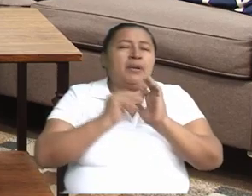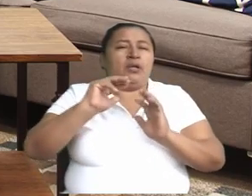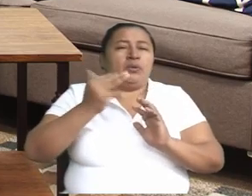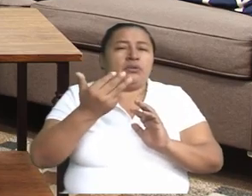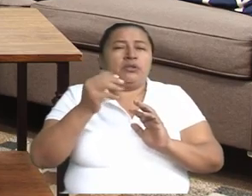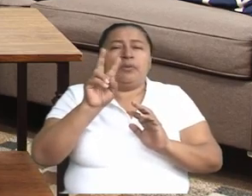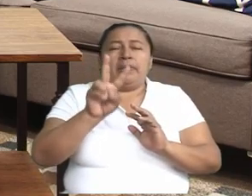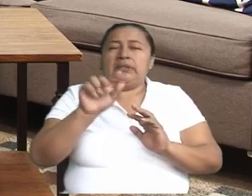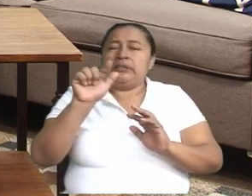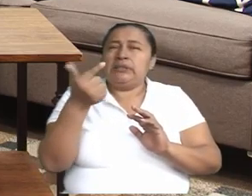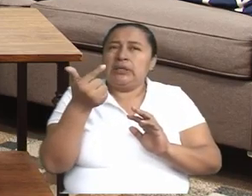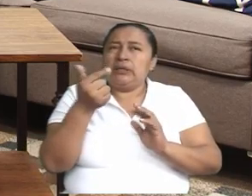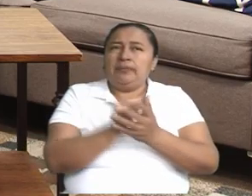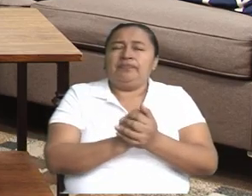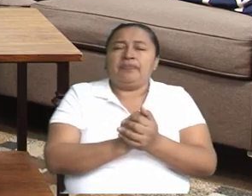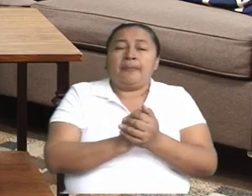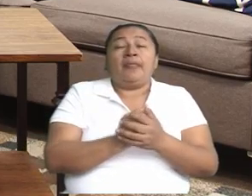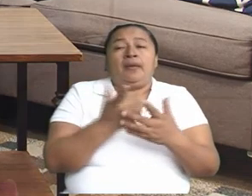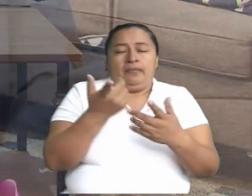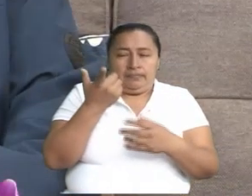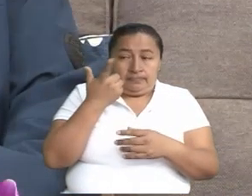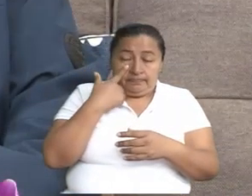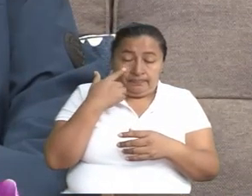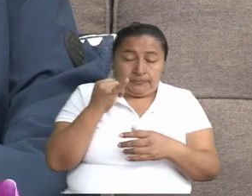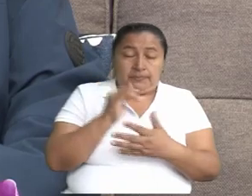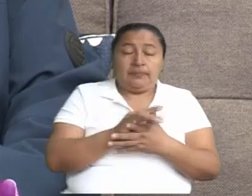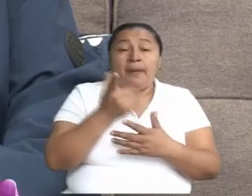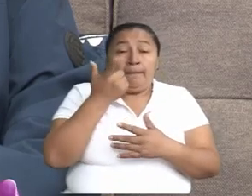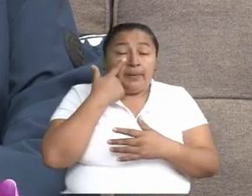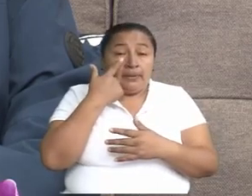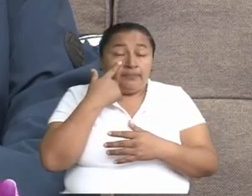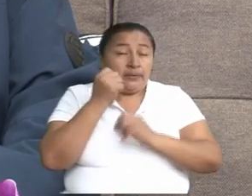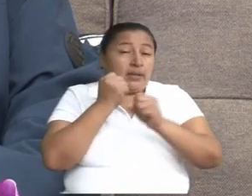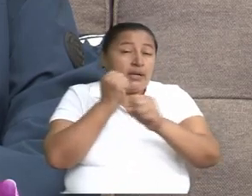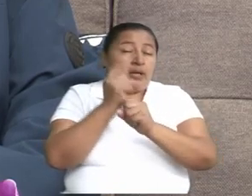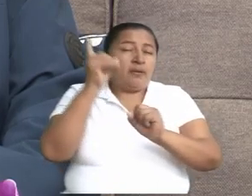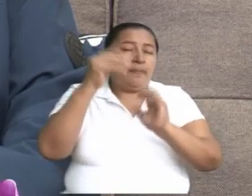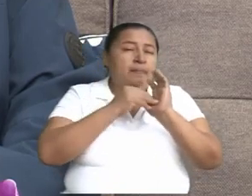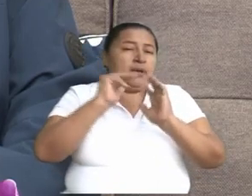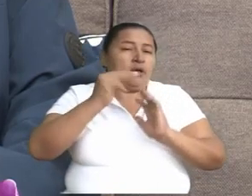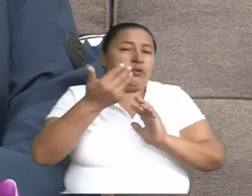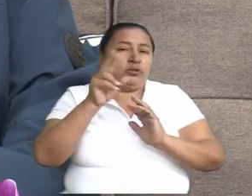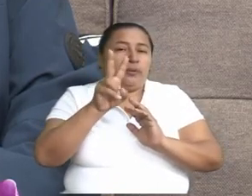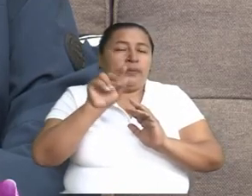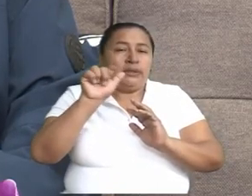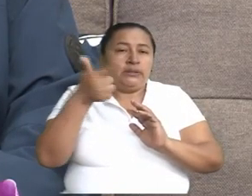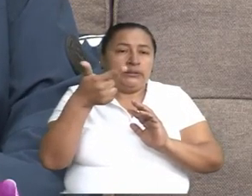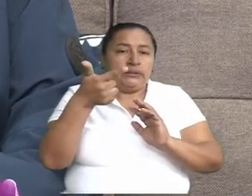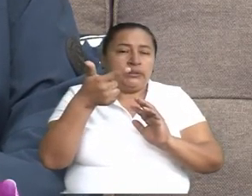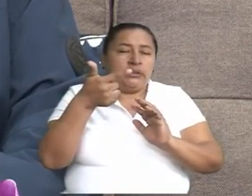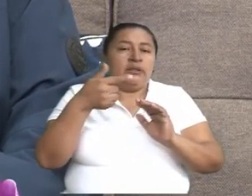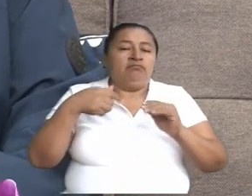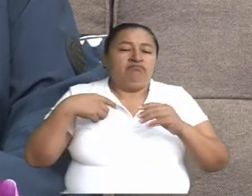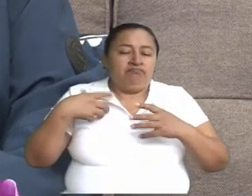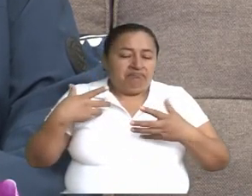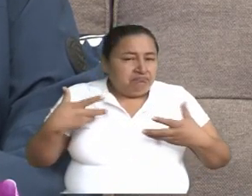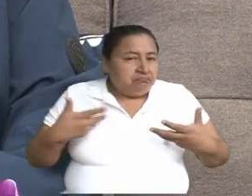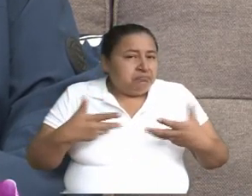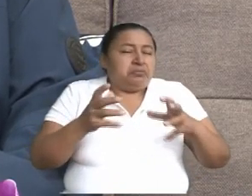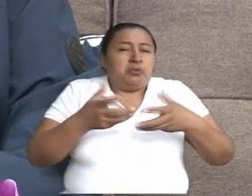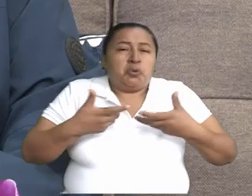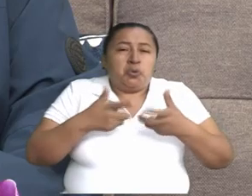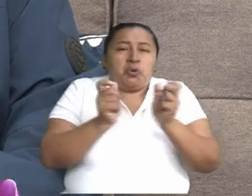Mira, en el año 1927... se hubo un alzamiento constitucionalista que